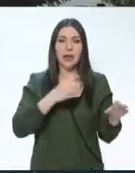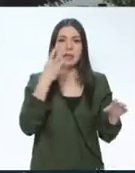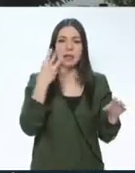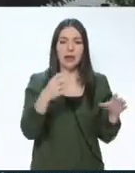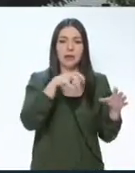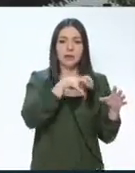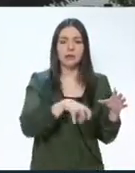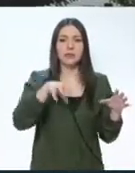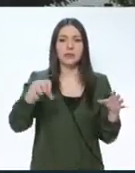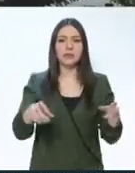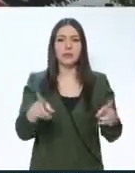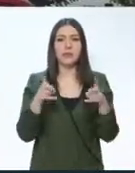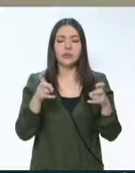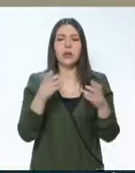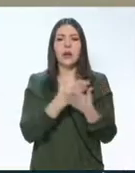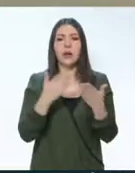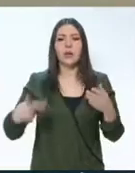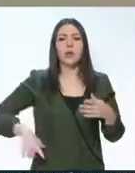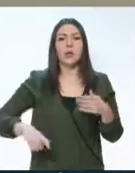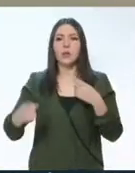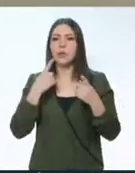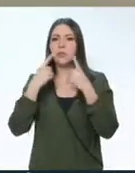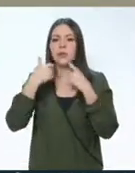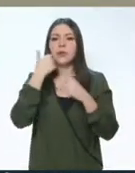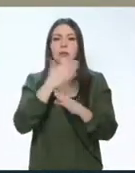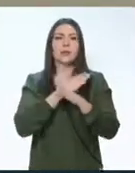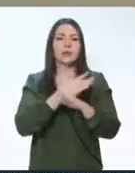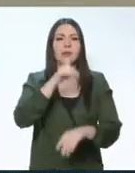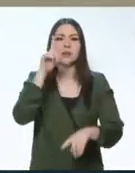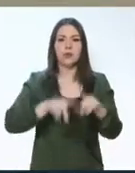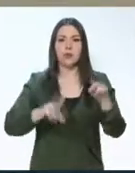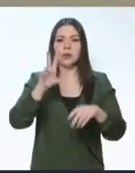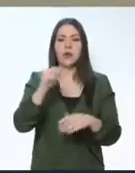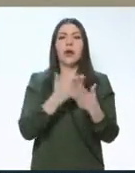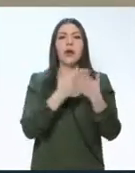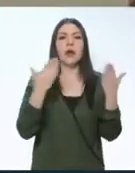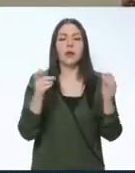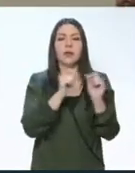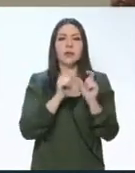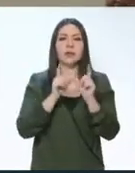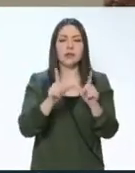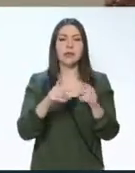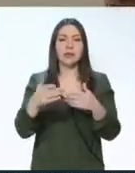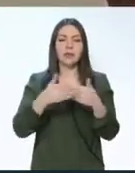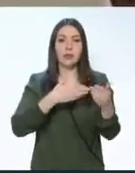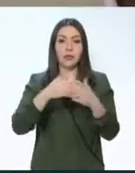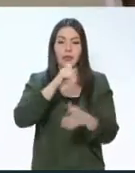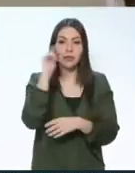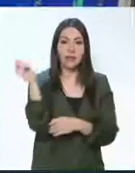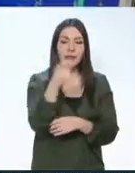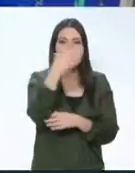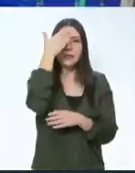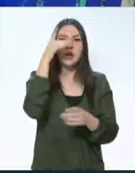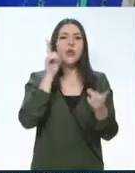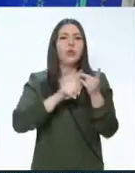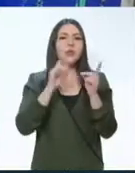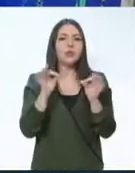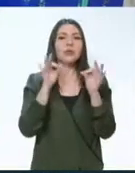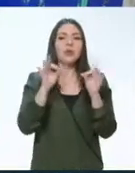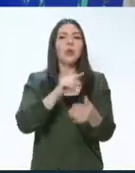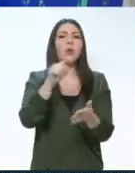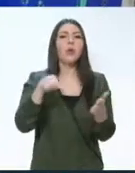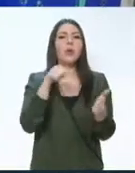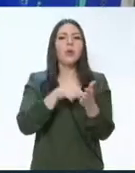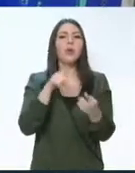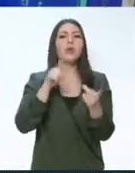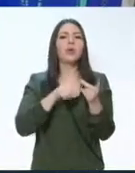detener este delito. Mediante el tendido de fibra óptica se puede identificar con precisión los sitios donde se fuga el combustible, en tiempo real y